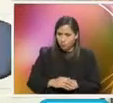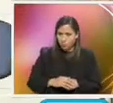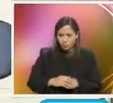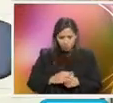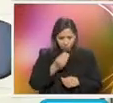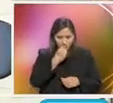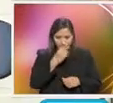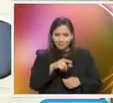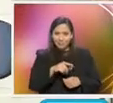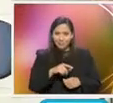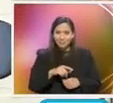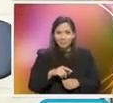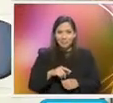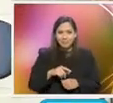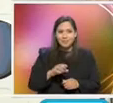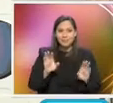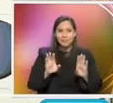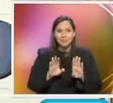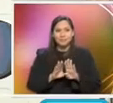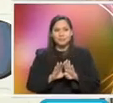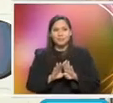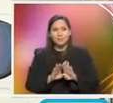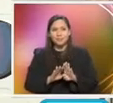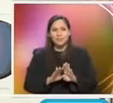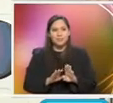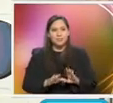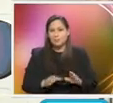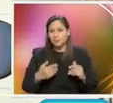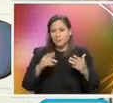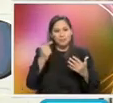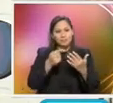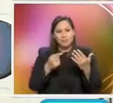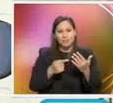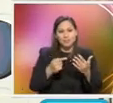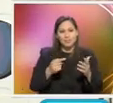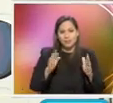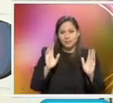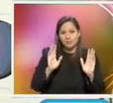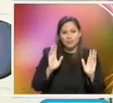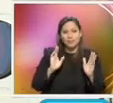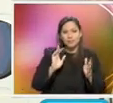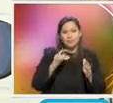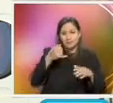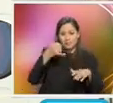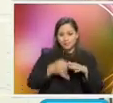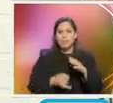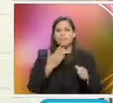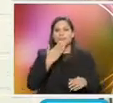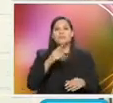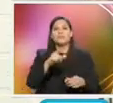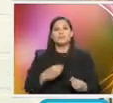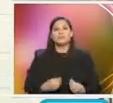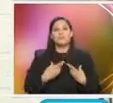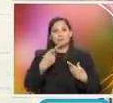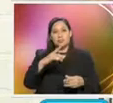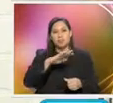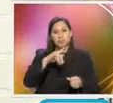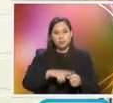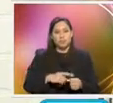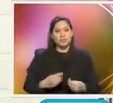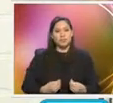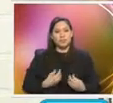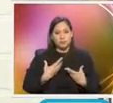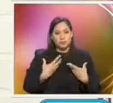la tecnología en términos de la posibilidad son infinitas, es amplísimo. Pero bueno, disfruten a sus mascotas y